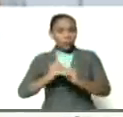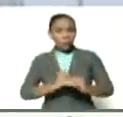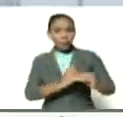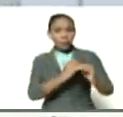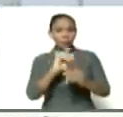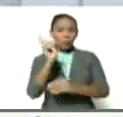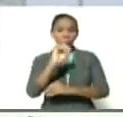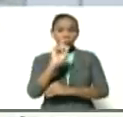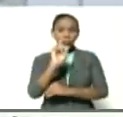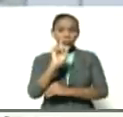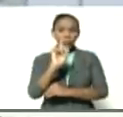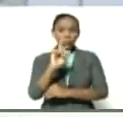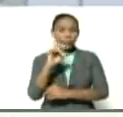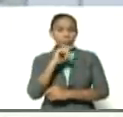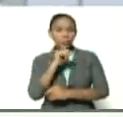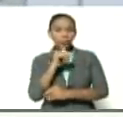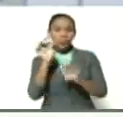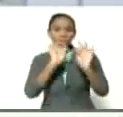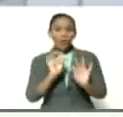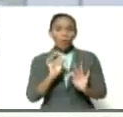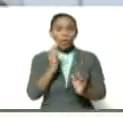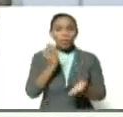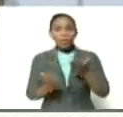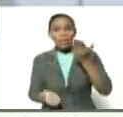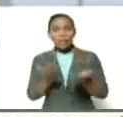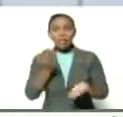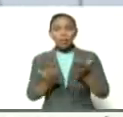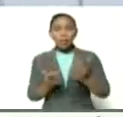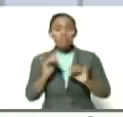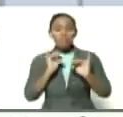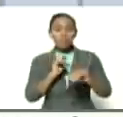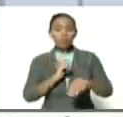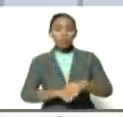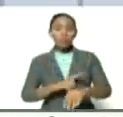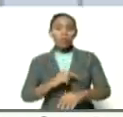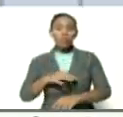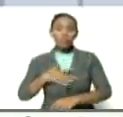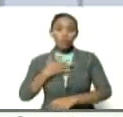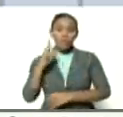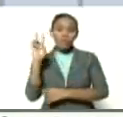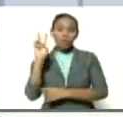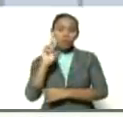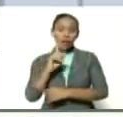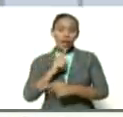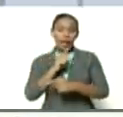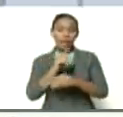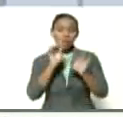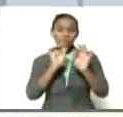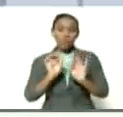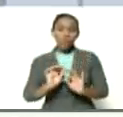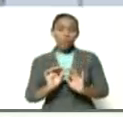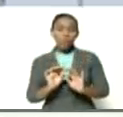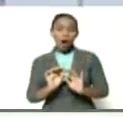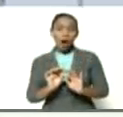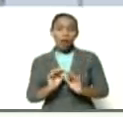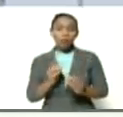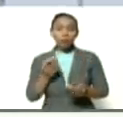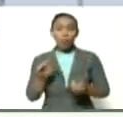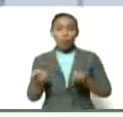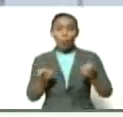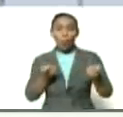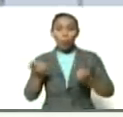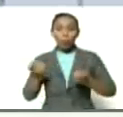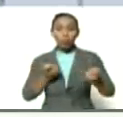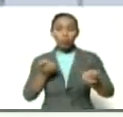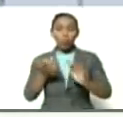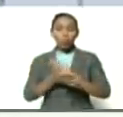que no tengan un método de desequilibrio, y al mismo tiempo pueda Venezuela, a través de este mecanismo de regulación de